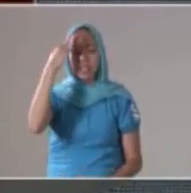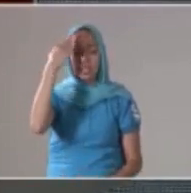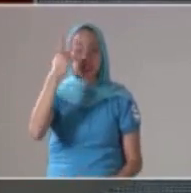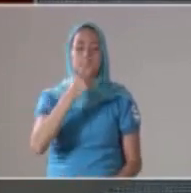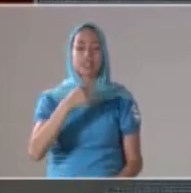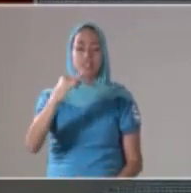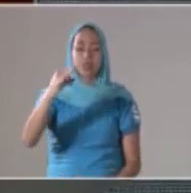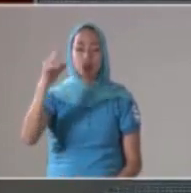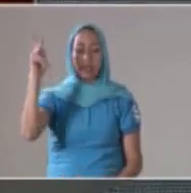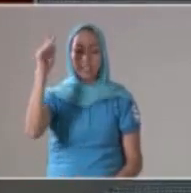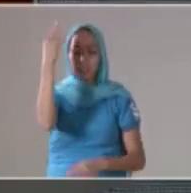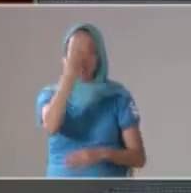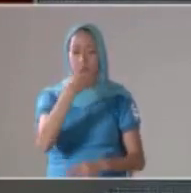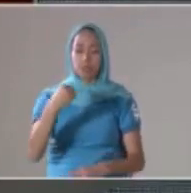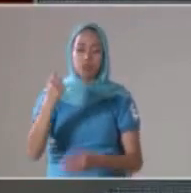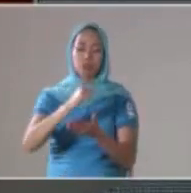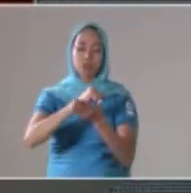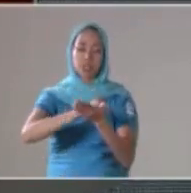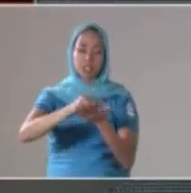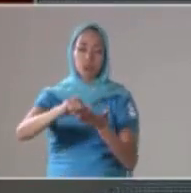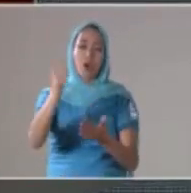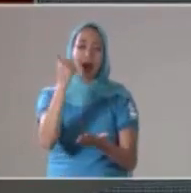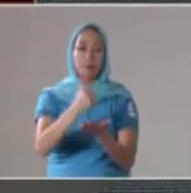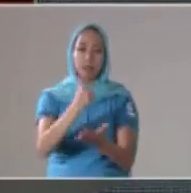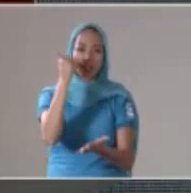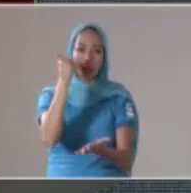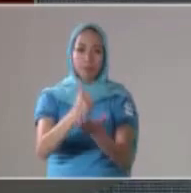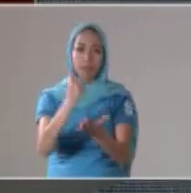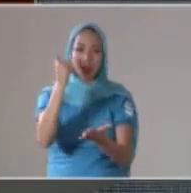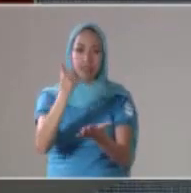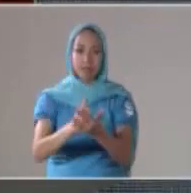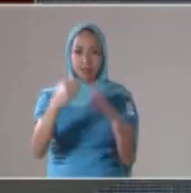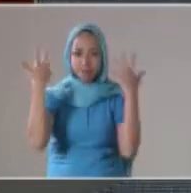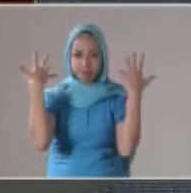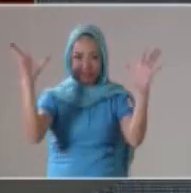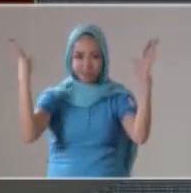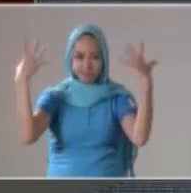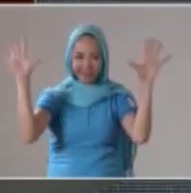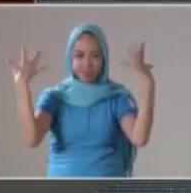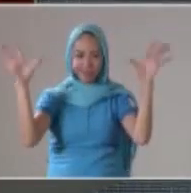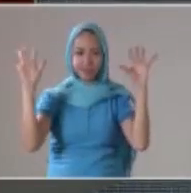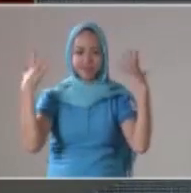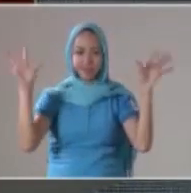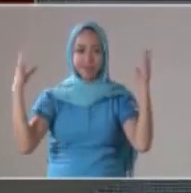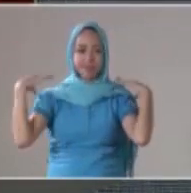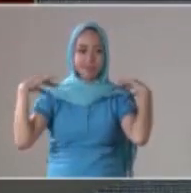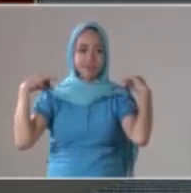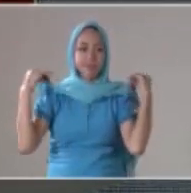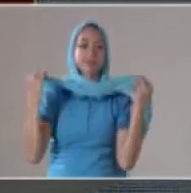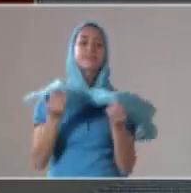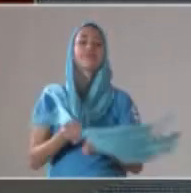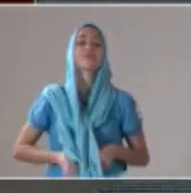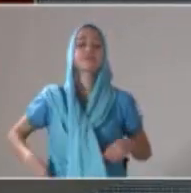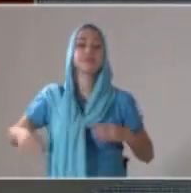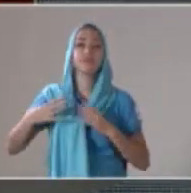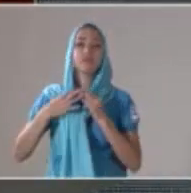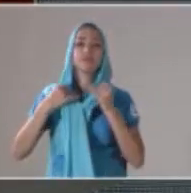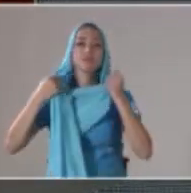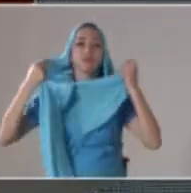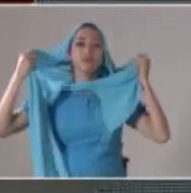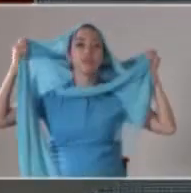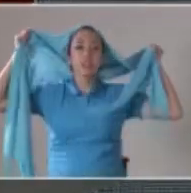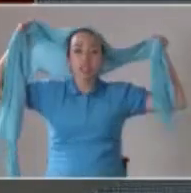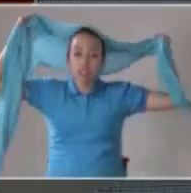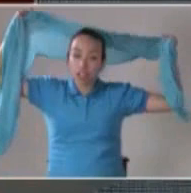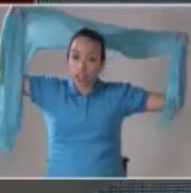Santo. Amén, amén y amén. Denle ese aplauso al Rey bendito, y déjeme seguir